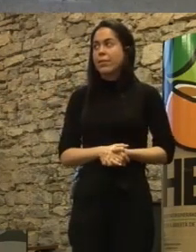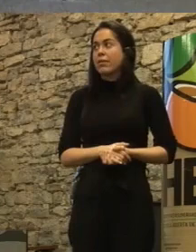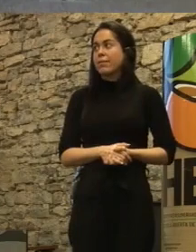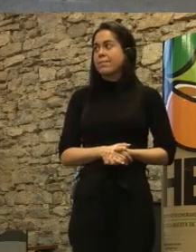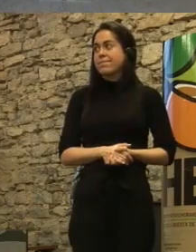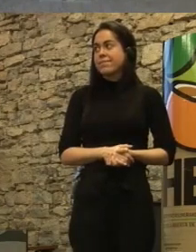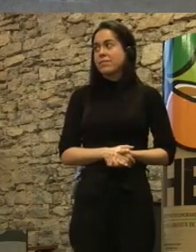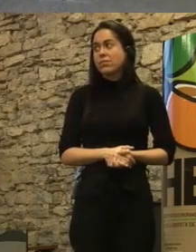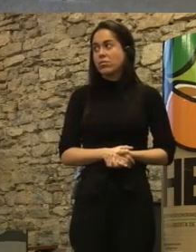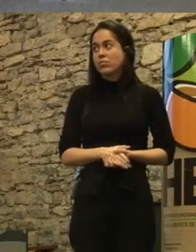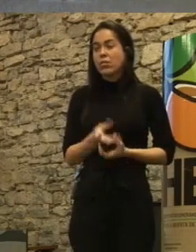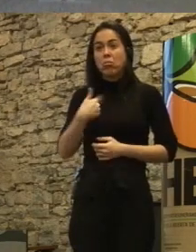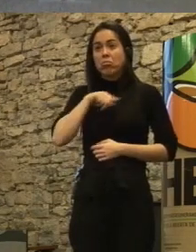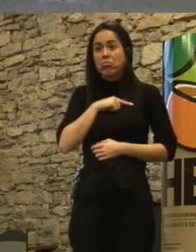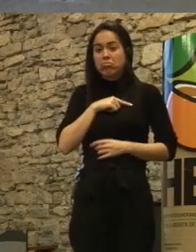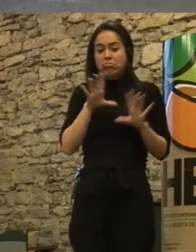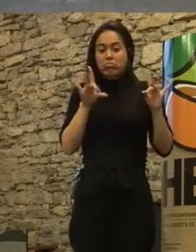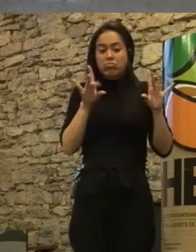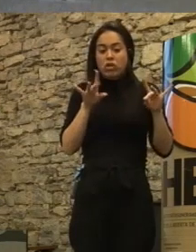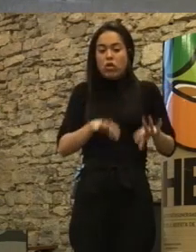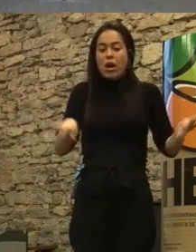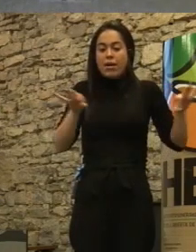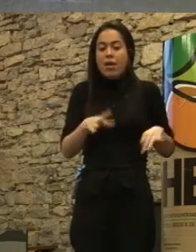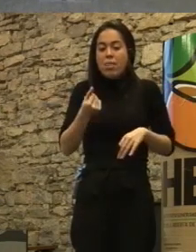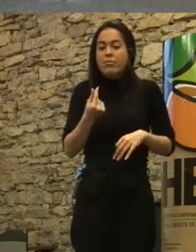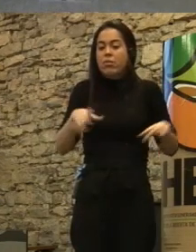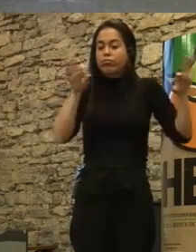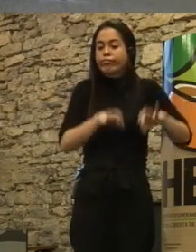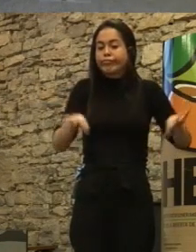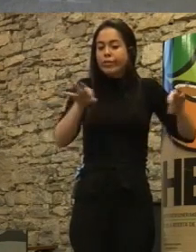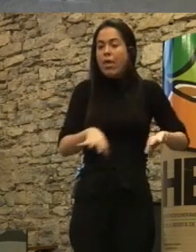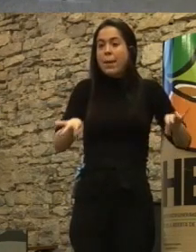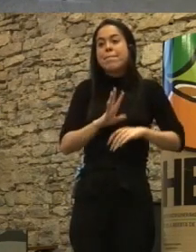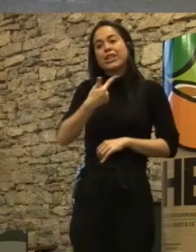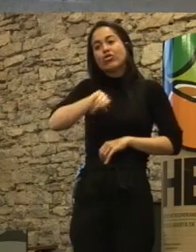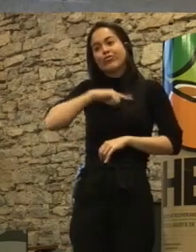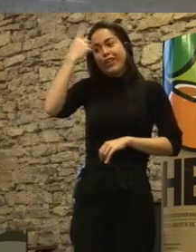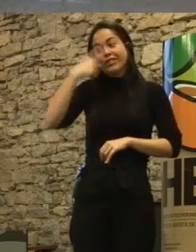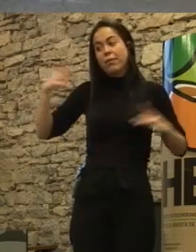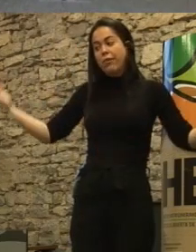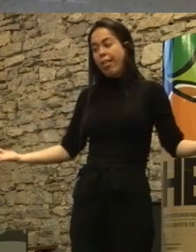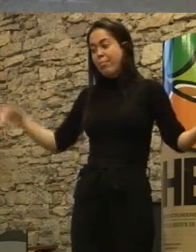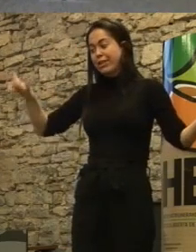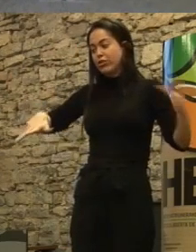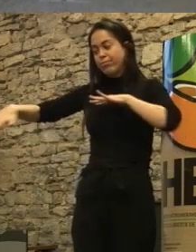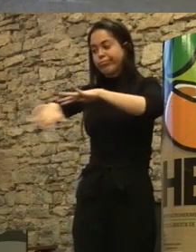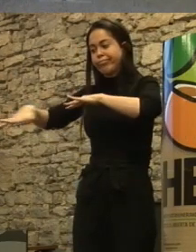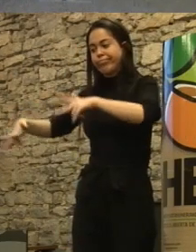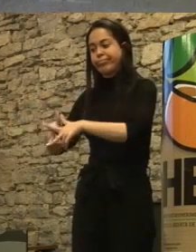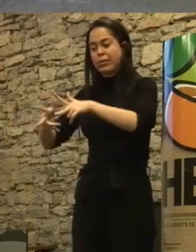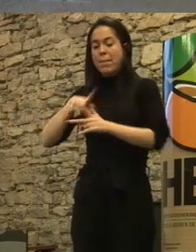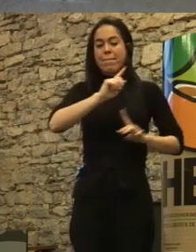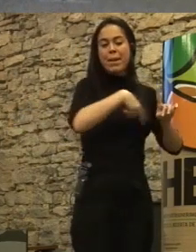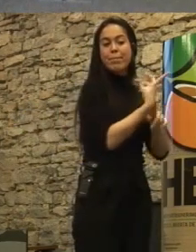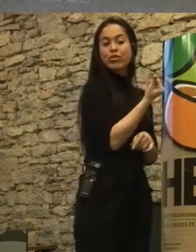Y nosotros no hacemos nada de eso, no tocamos ningún tipo de financiación, pero sabemos cómo conectar. Ese